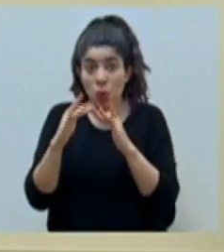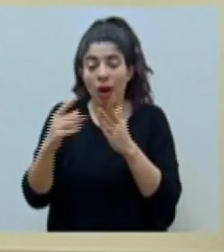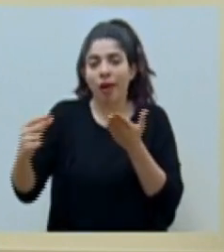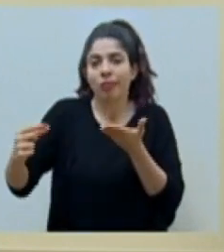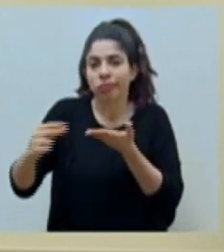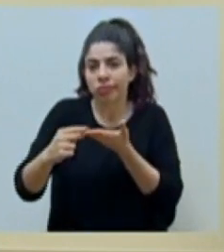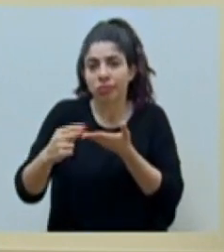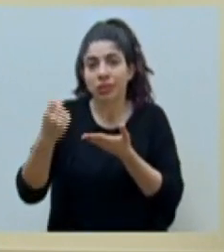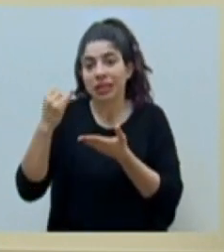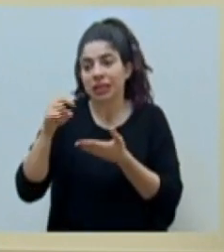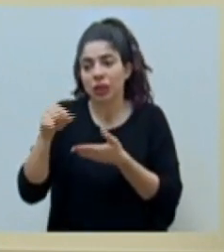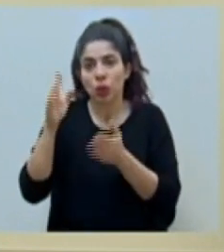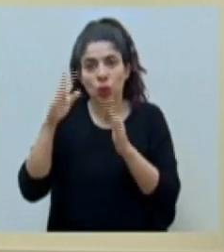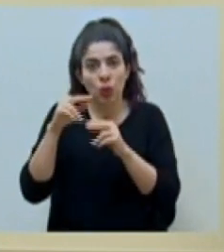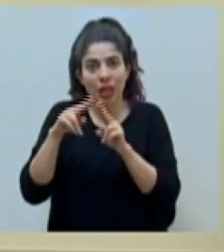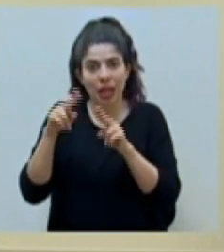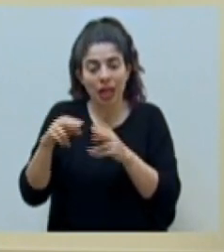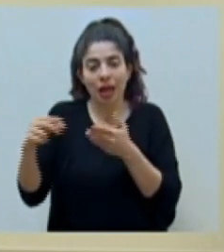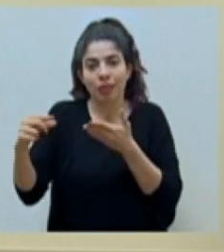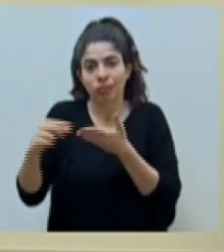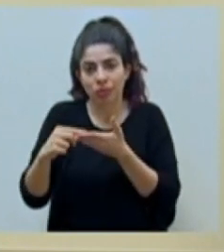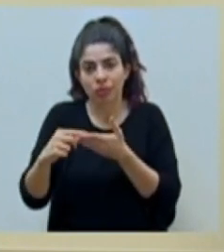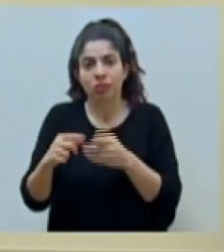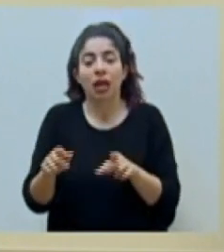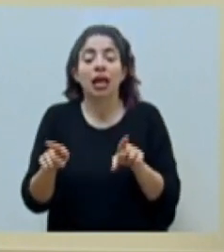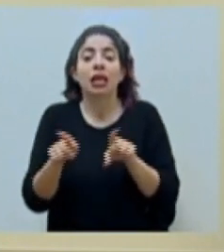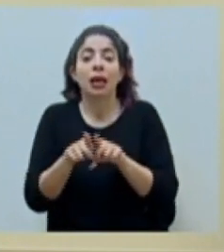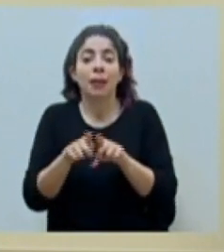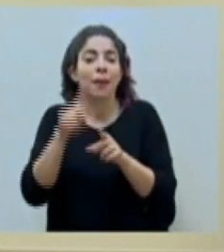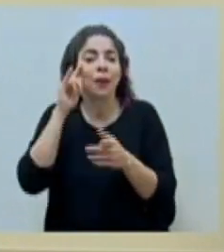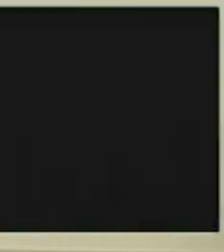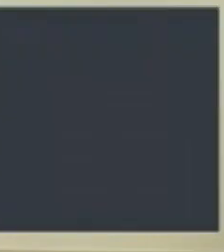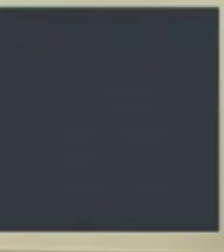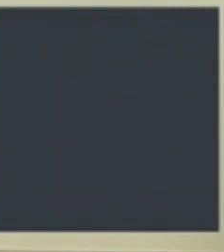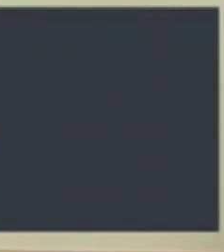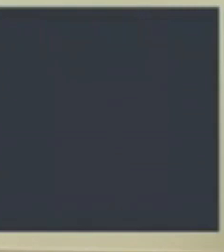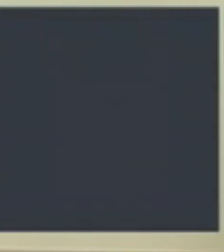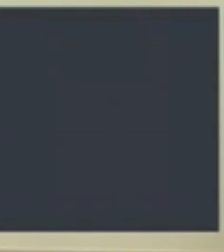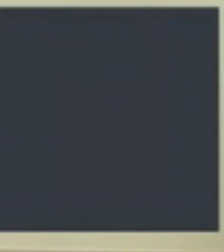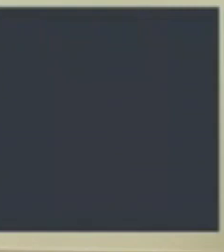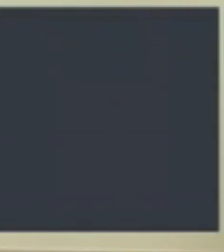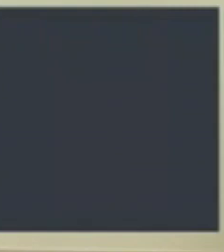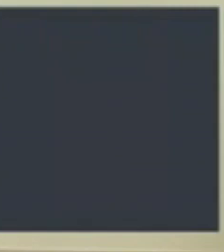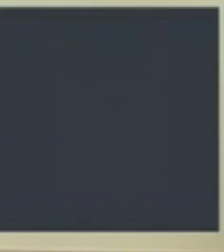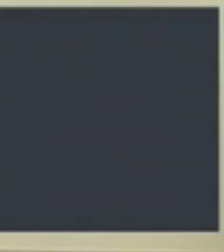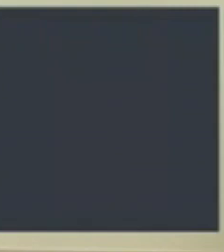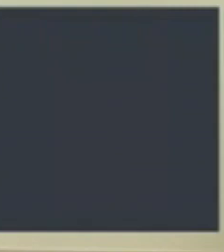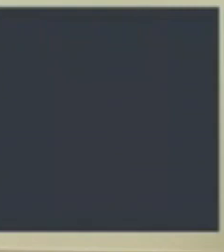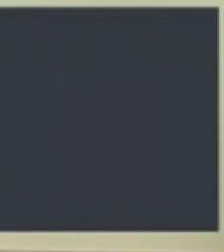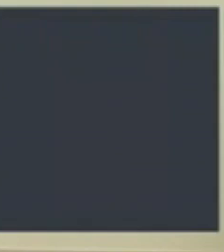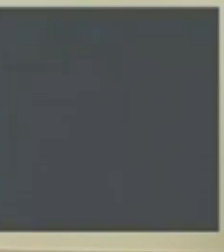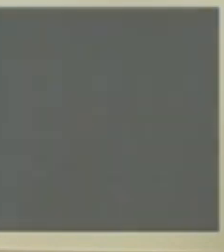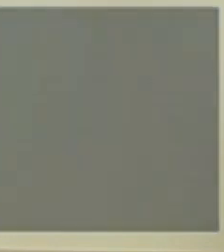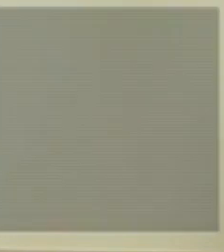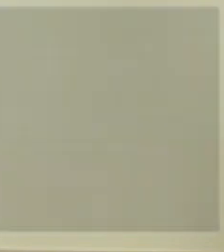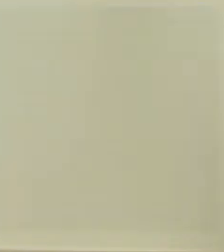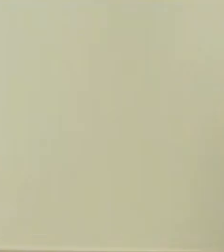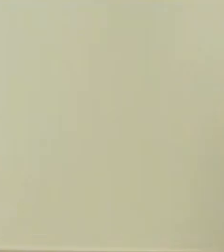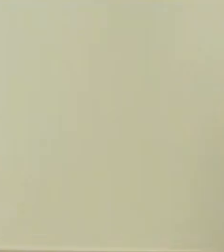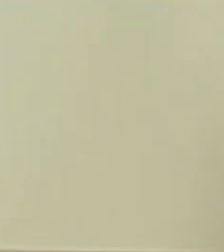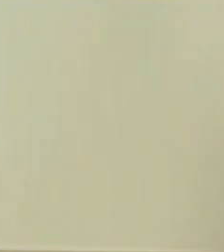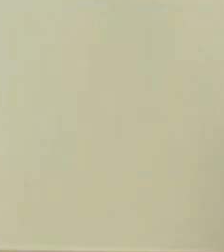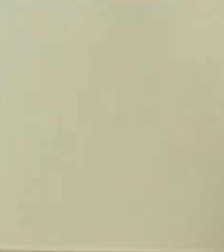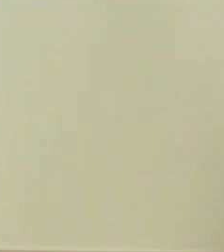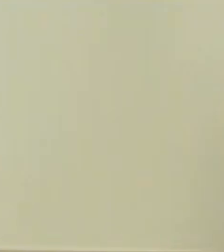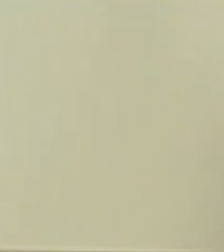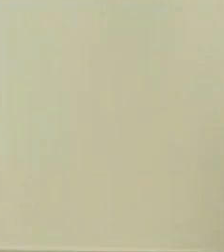que no tengan conexión a internet. También, y por eso es la importancia también de la presencialidad, porque la conectividad no es un tema del